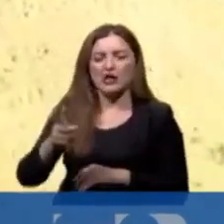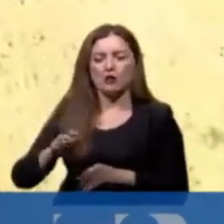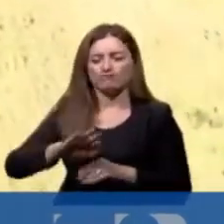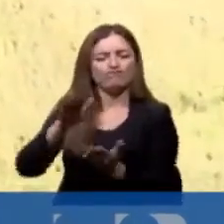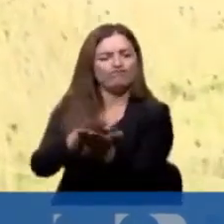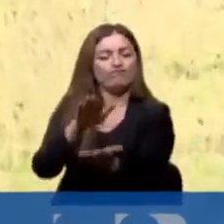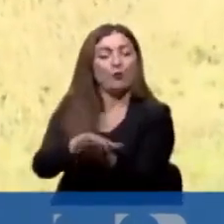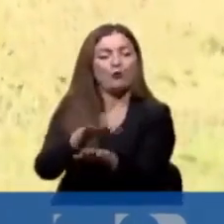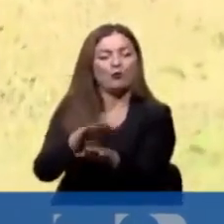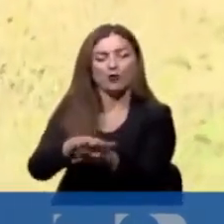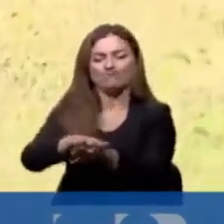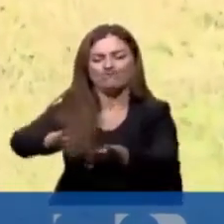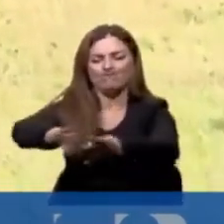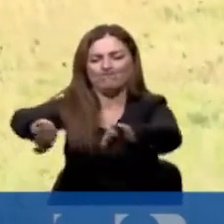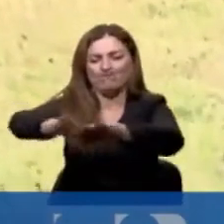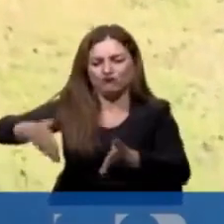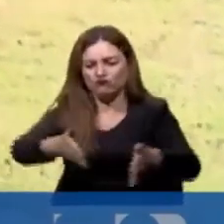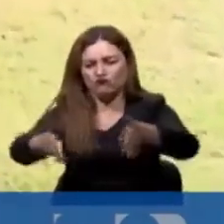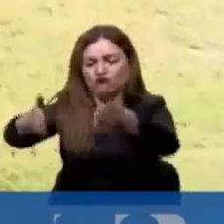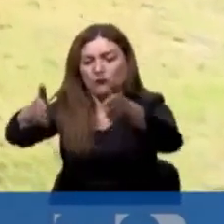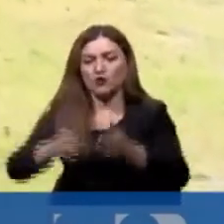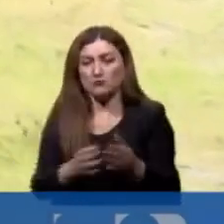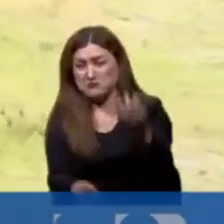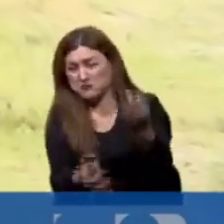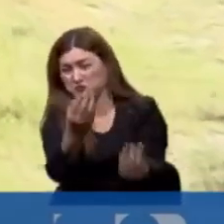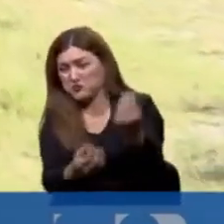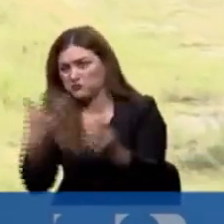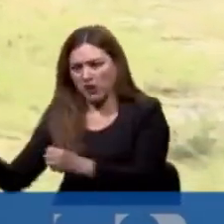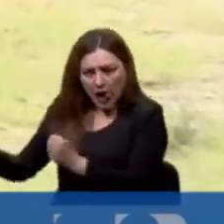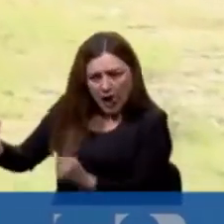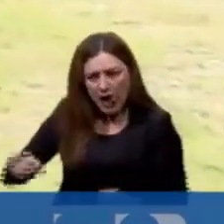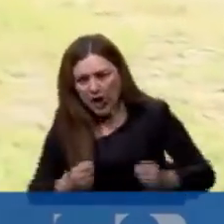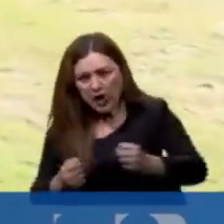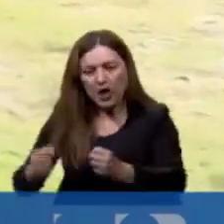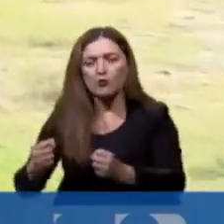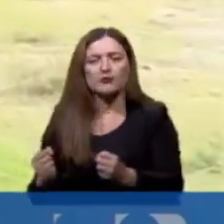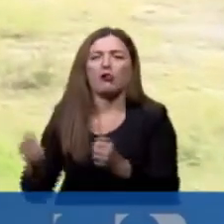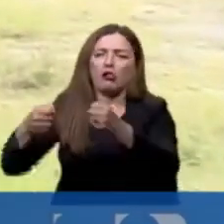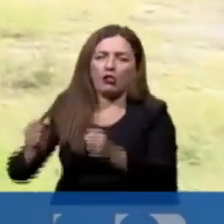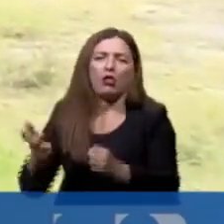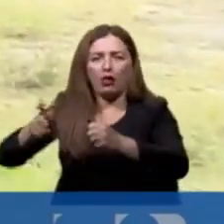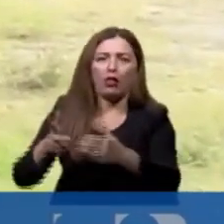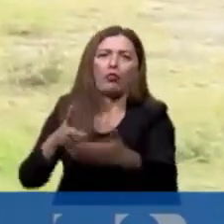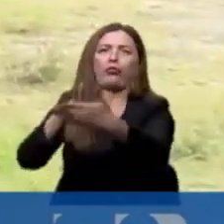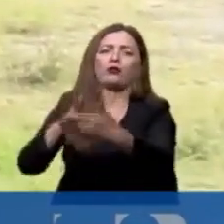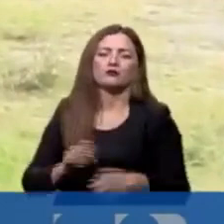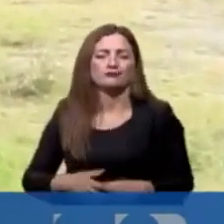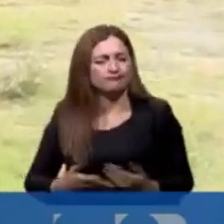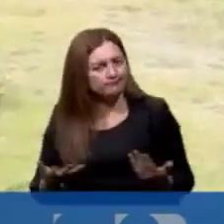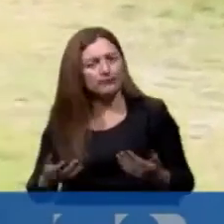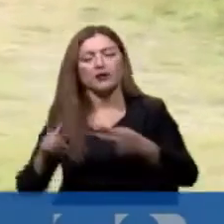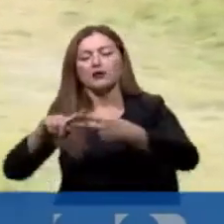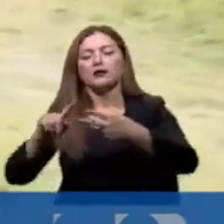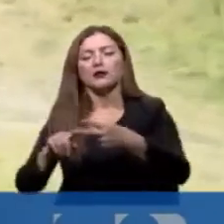pueda ingresar a las zonas afectadas en caso de posibles incendios y también principalmente bloquear las llamas en el caso de un incendio, ¿no? Las